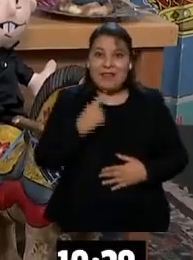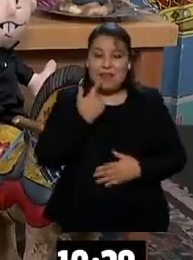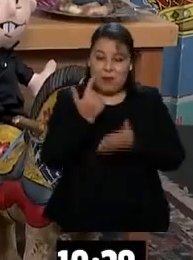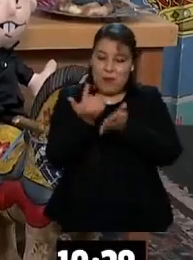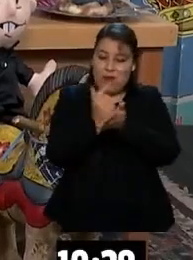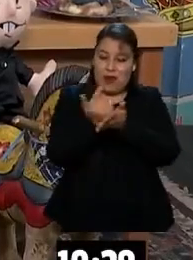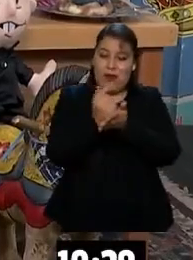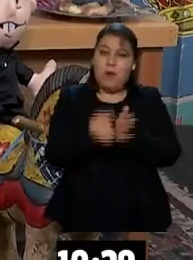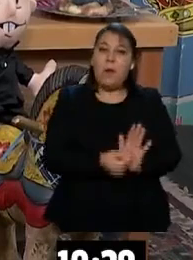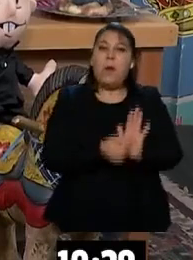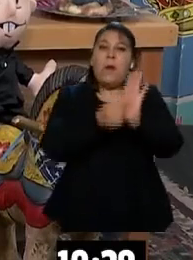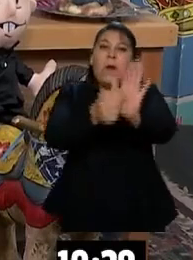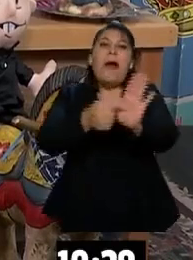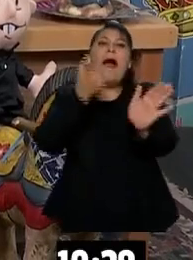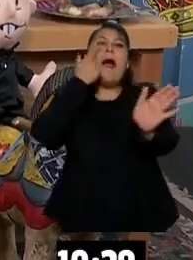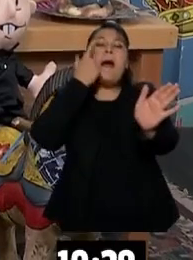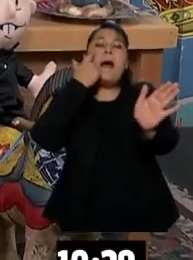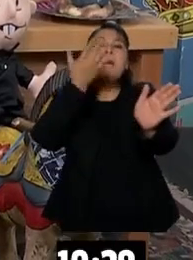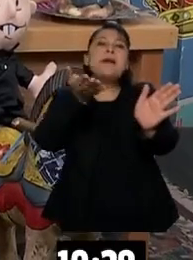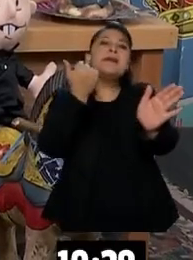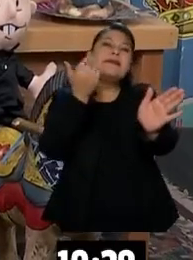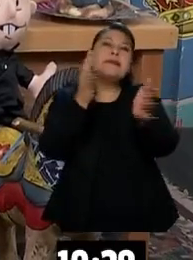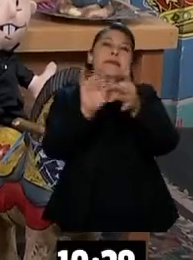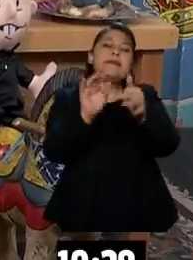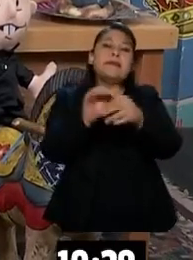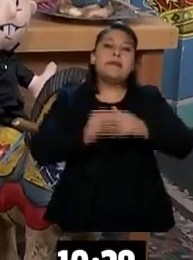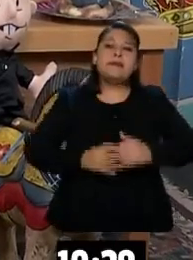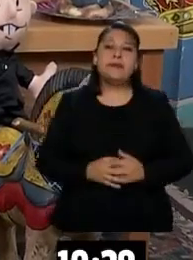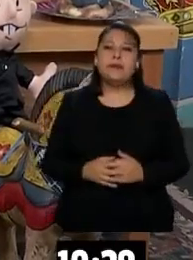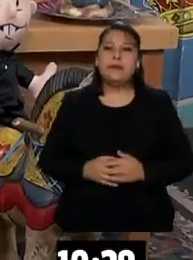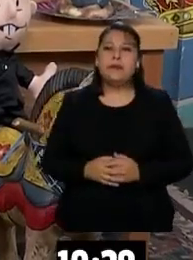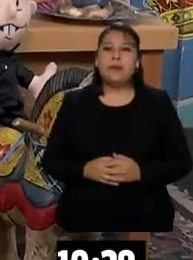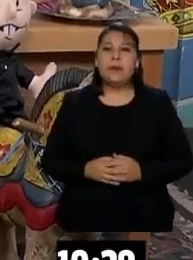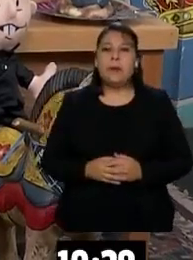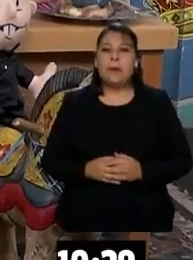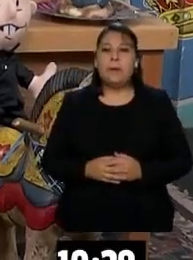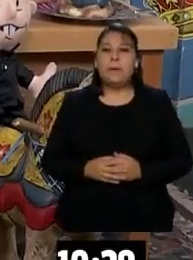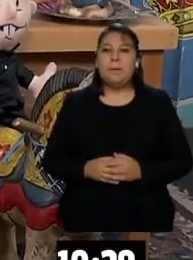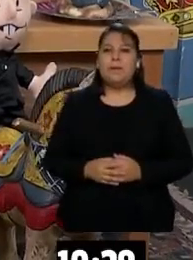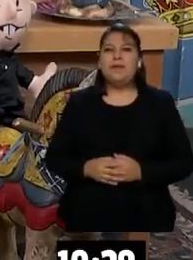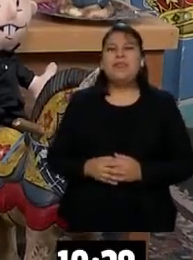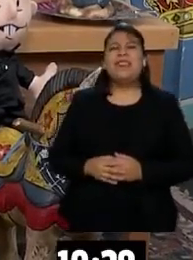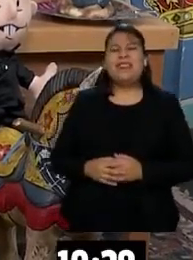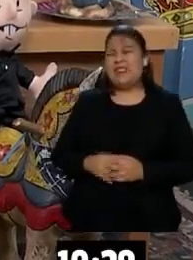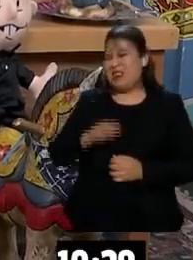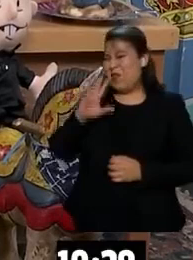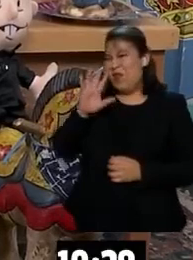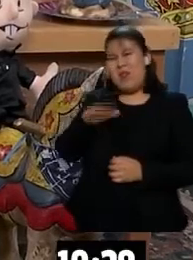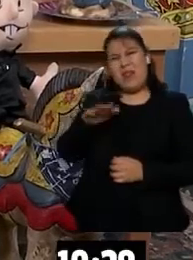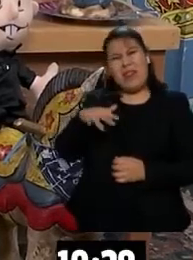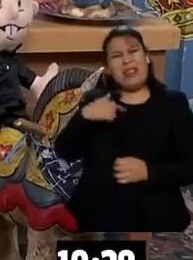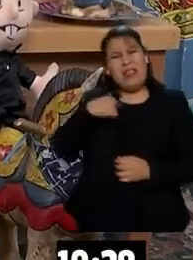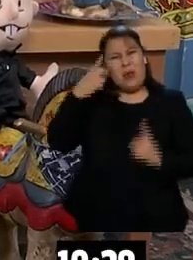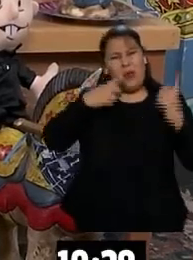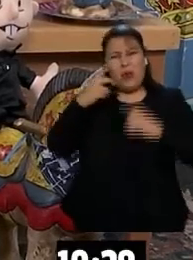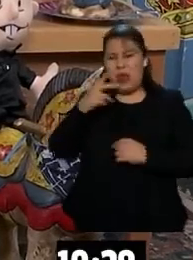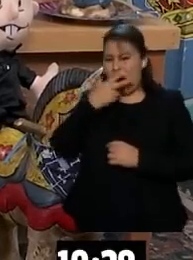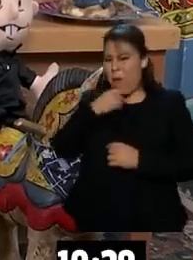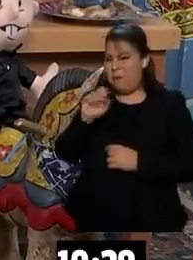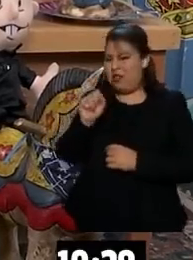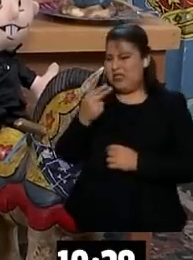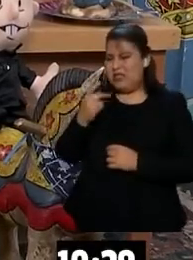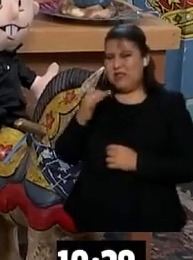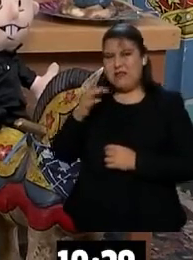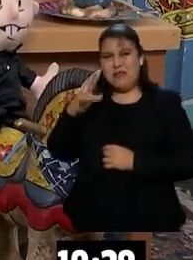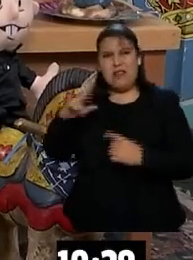Scherer con el señor Gertz? Así, en breves palabras, para quien... Esa bronca está sabrosa porque es una bronca